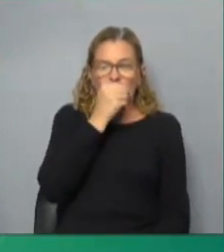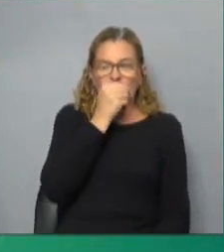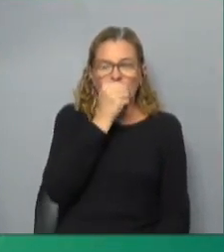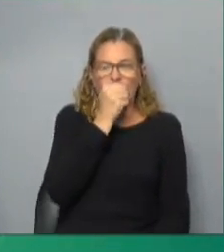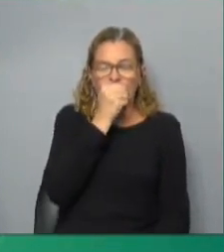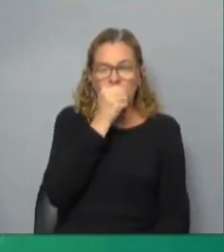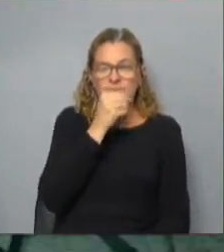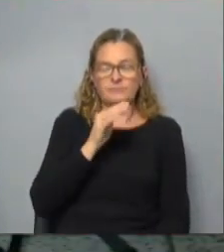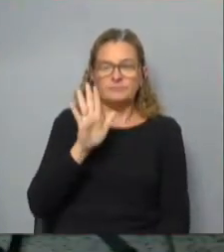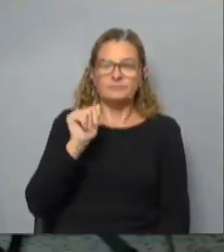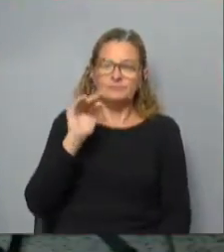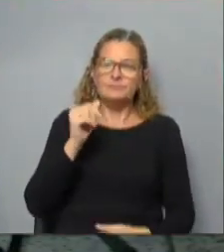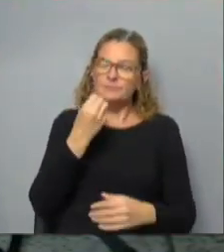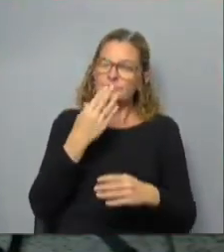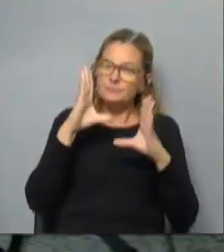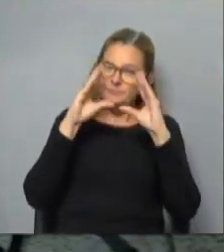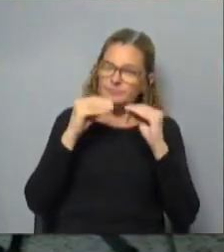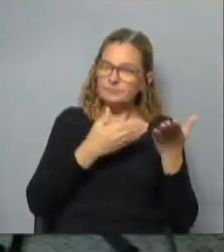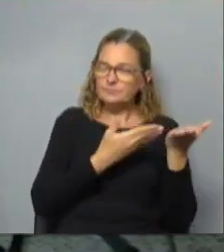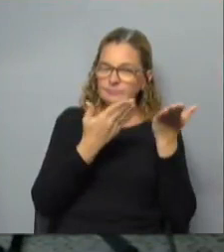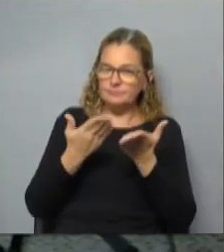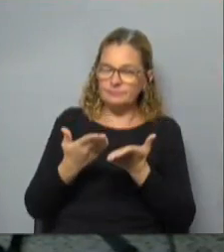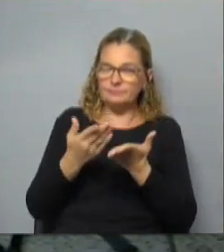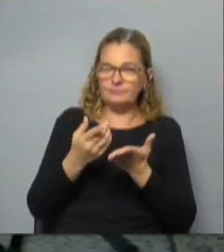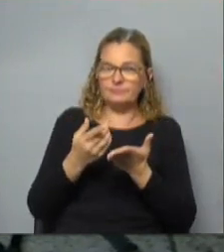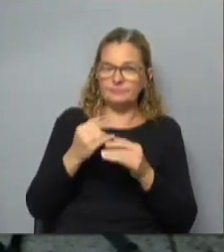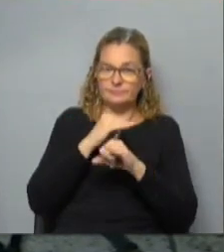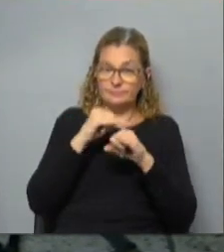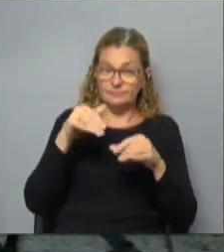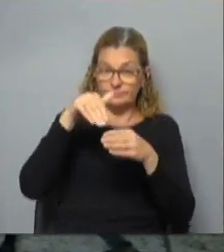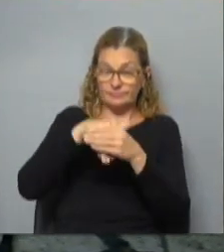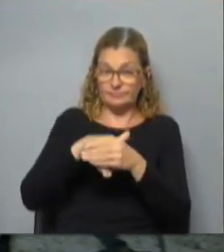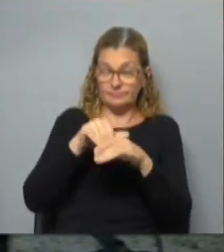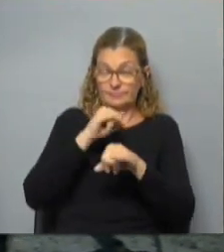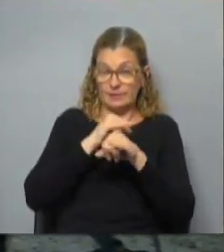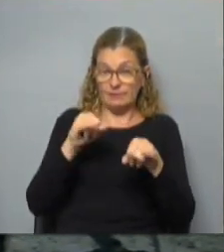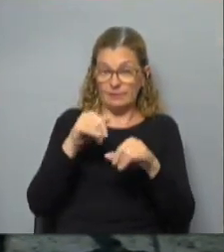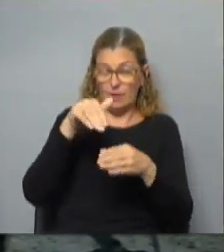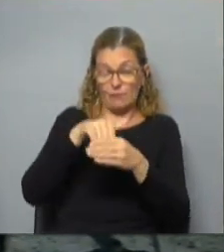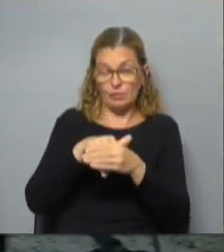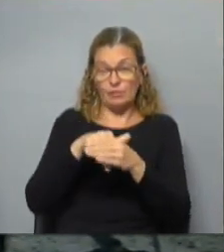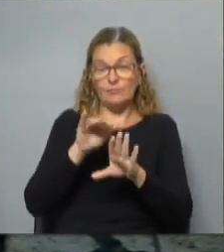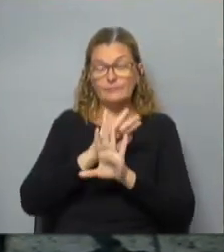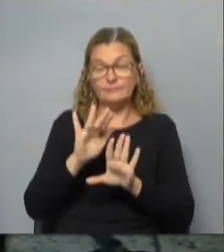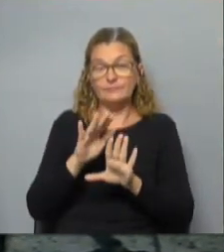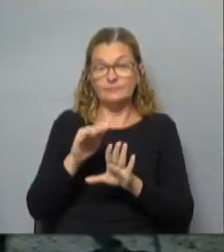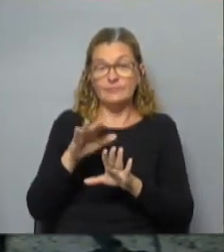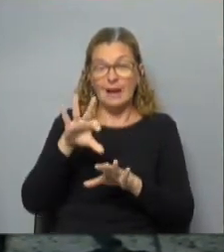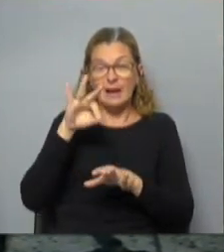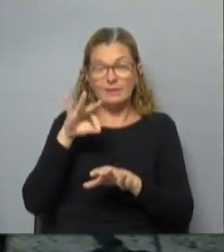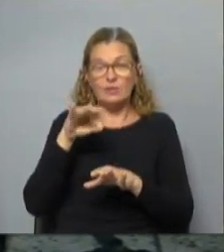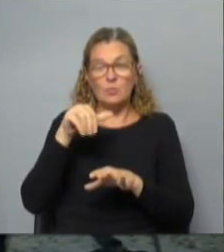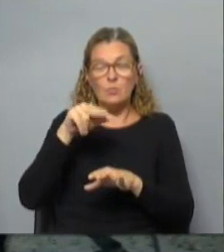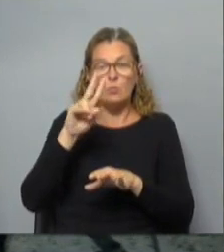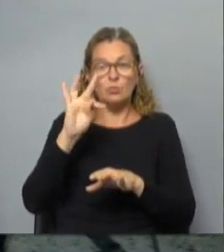martin y natalia que tal buenas noches para ustedes así es se finalizaron los circuitos a se cerraron los circuitos de la votación de las elecciones de la mutual